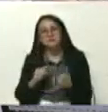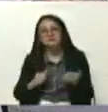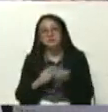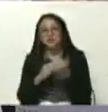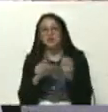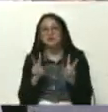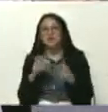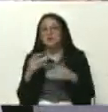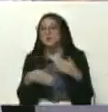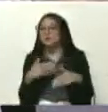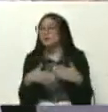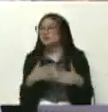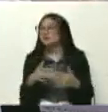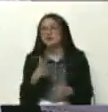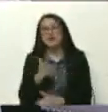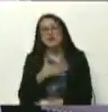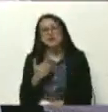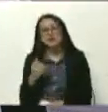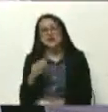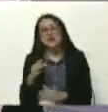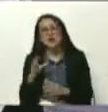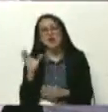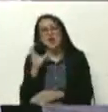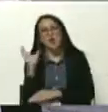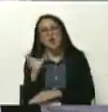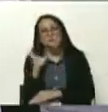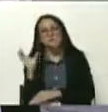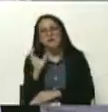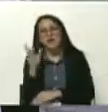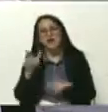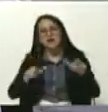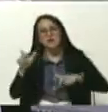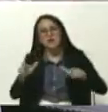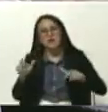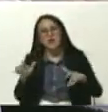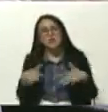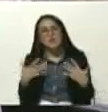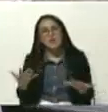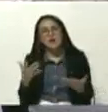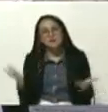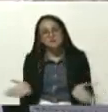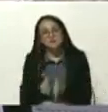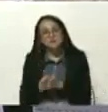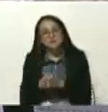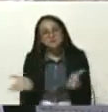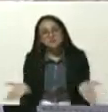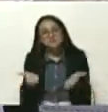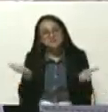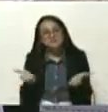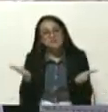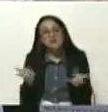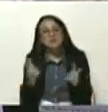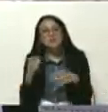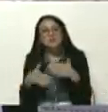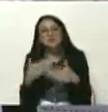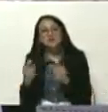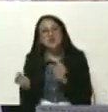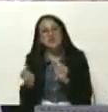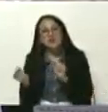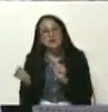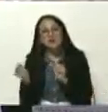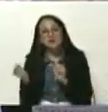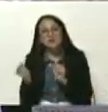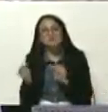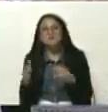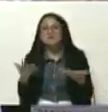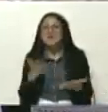este nuevo proceso. ¿Qué quieren los colombianos esta vez? ¿Cuáles son los incentivos para este nuevo proceso de diálogo y